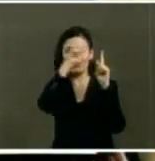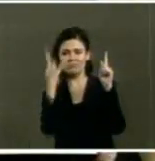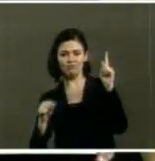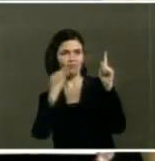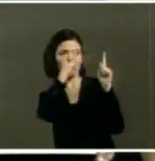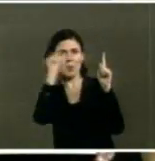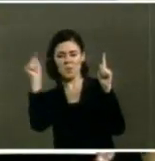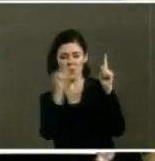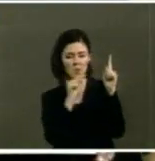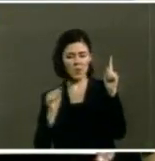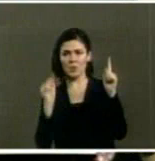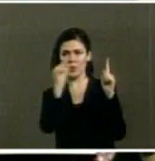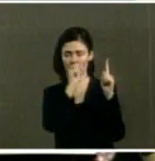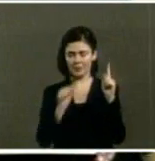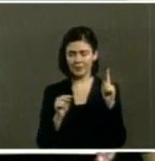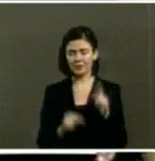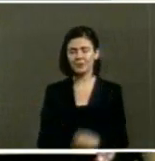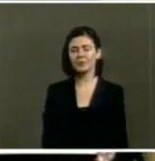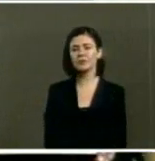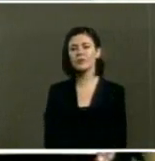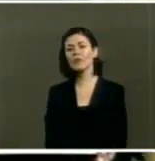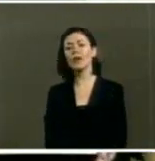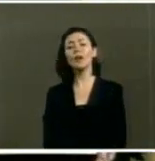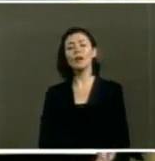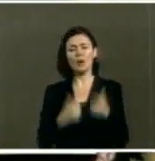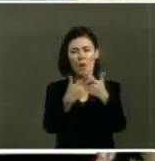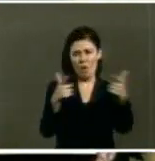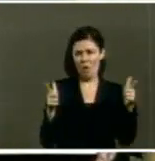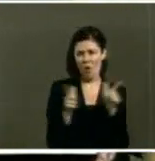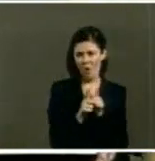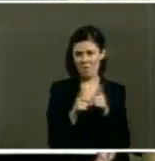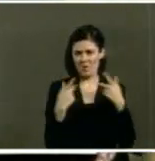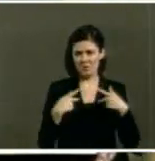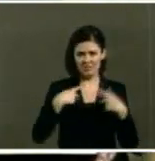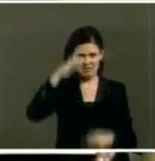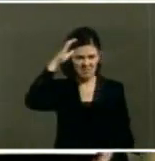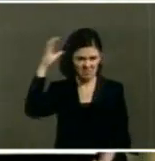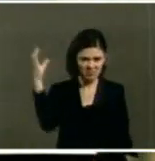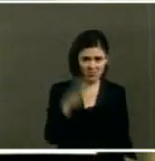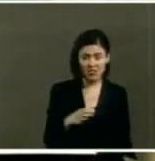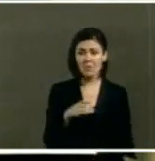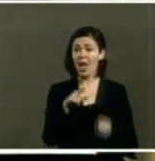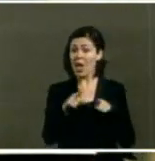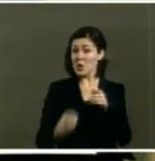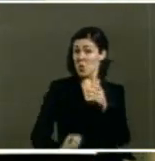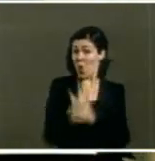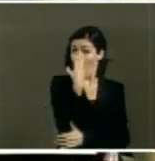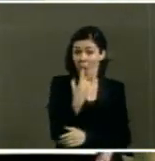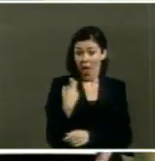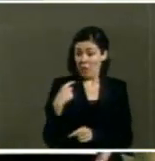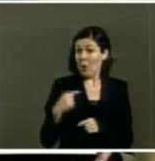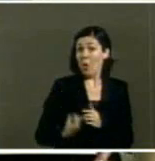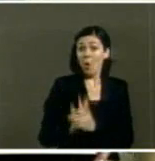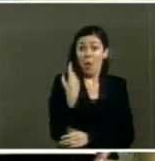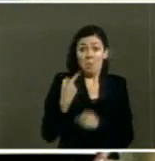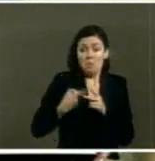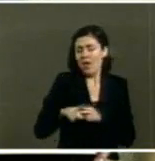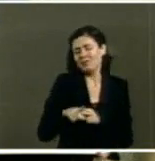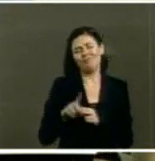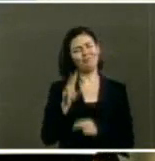La evolución de las organizaciones criminales que hoy vemos en México no es nueva. Se ha dado ya en otras partes del